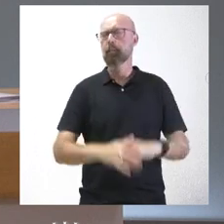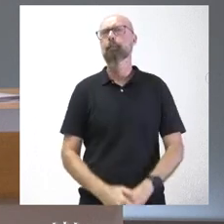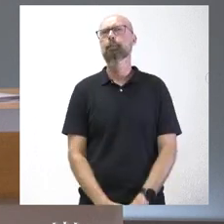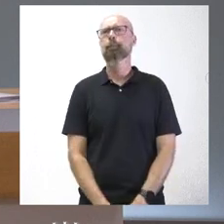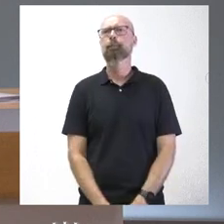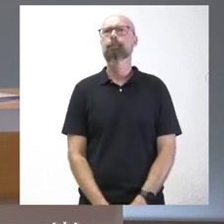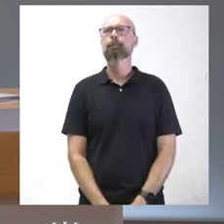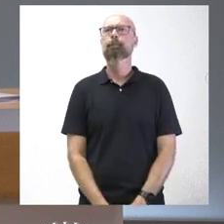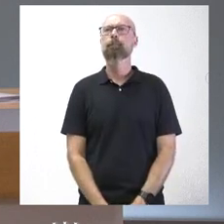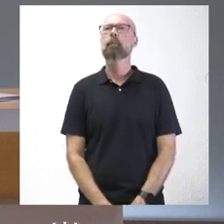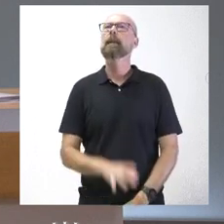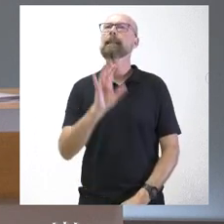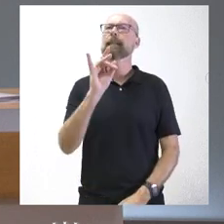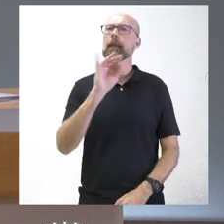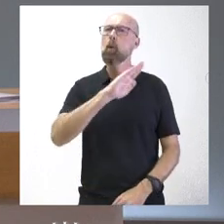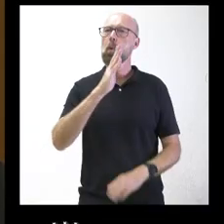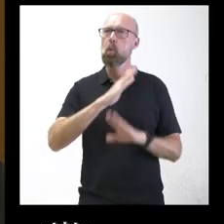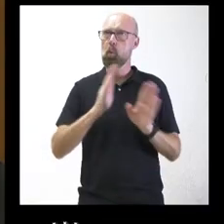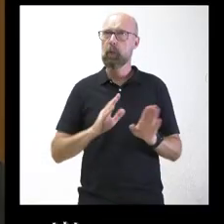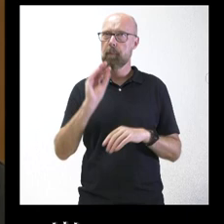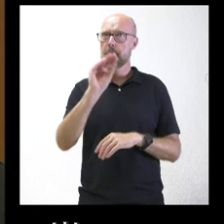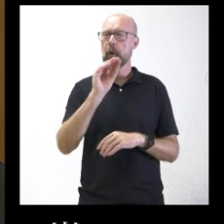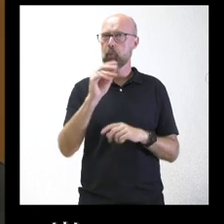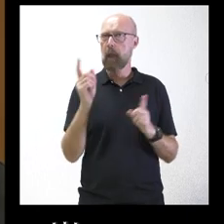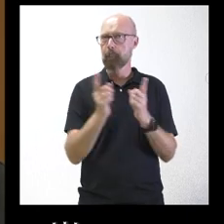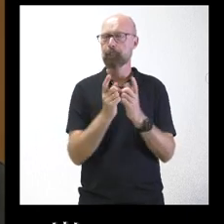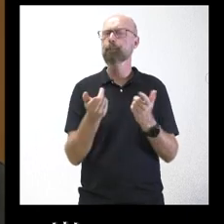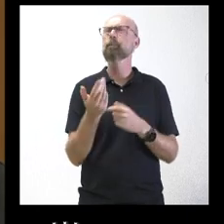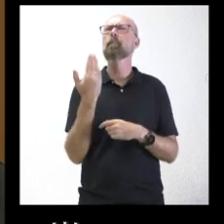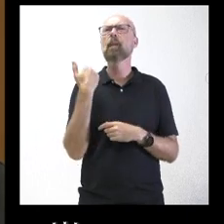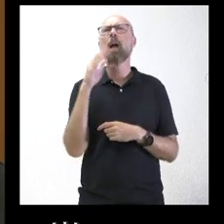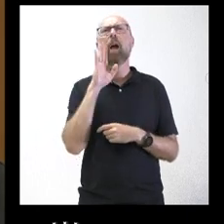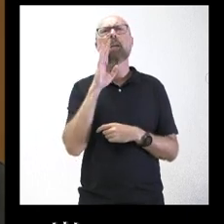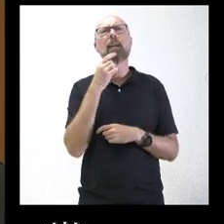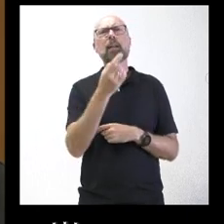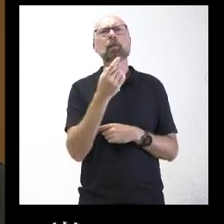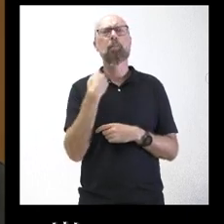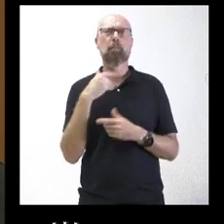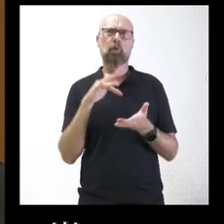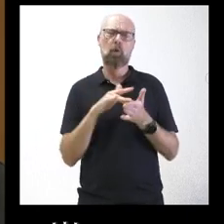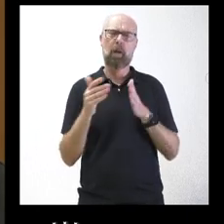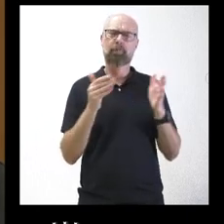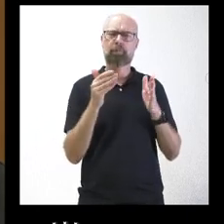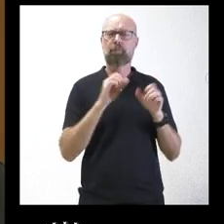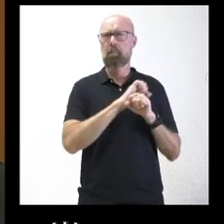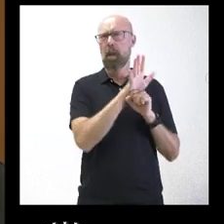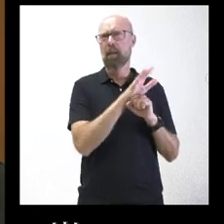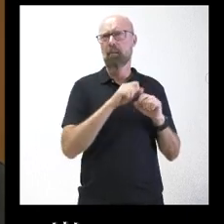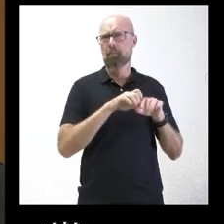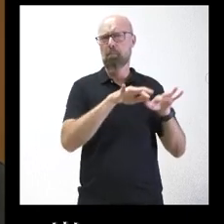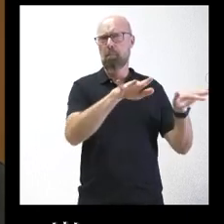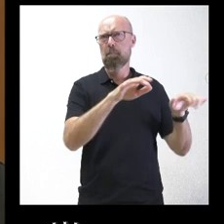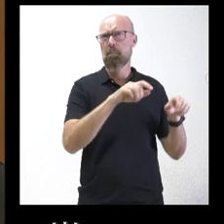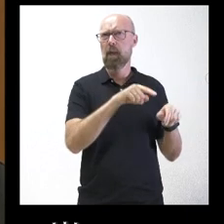Sí nada Una última pregunta rápida antes usted ha dicho lo que afectó la pandemia a la residencia es uno de los grandes problemas